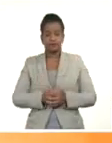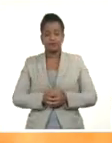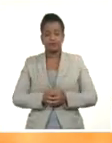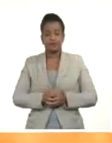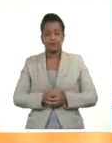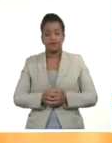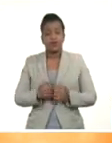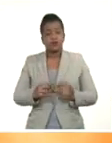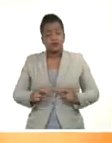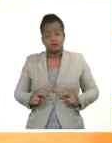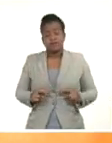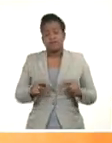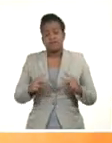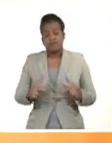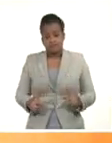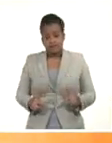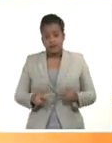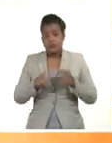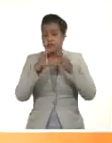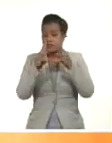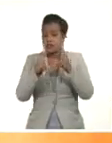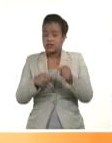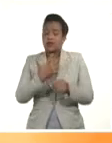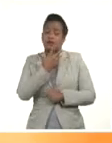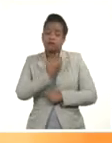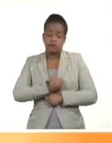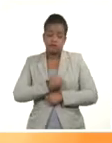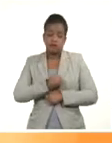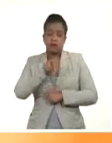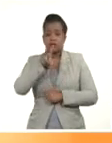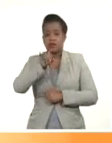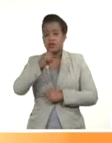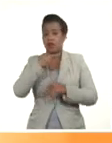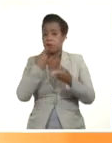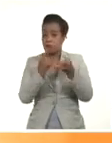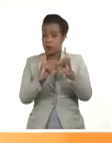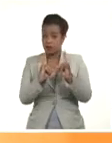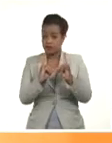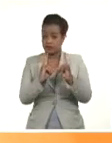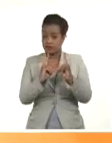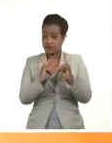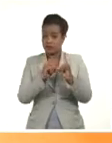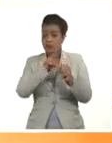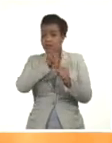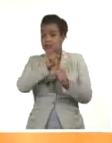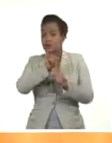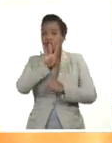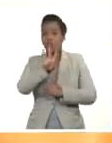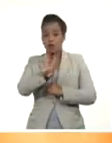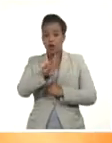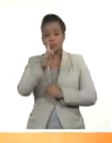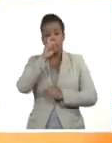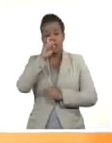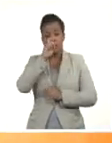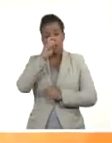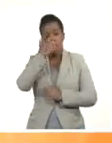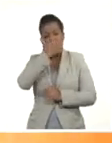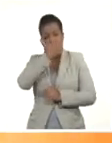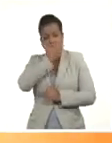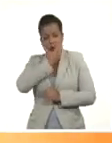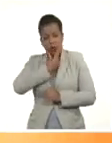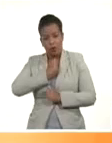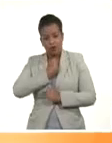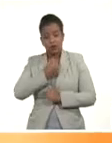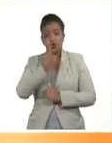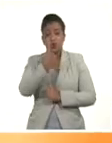reiterar la cifra lamentable de 26 fallecidos, de ellos 4 en edades pediátricas, una mujer